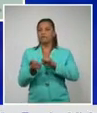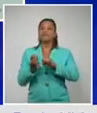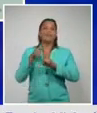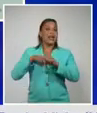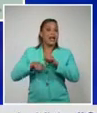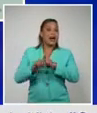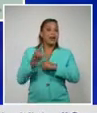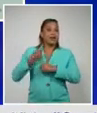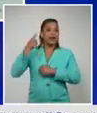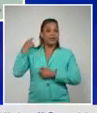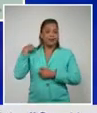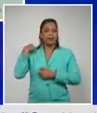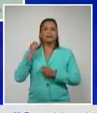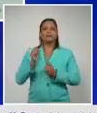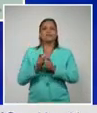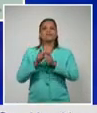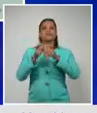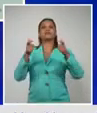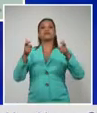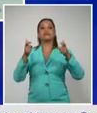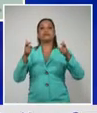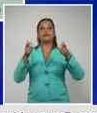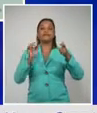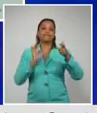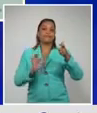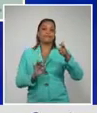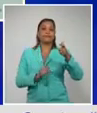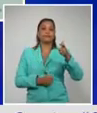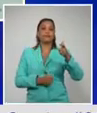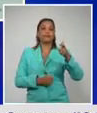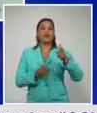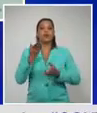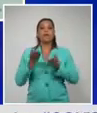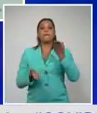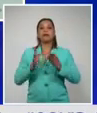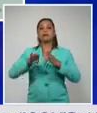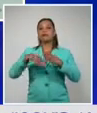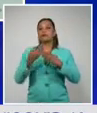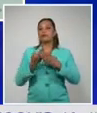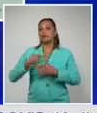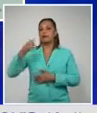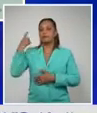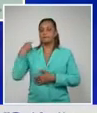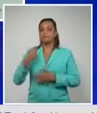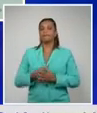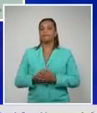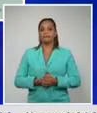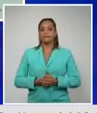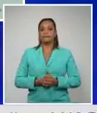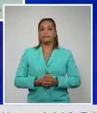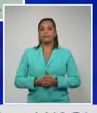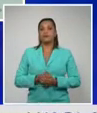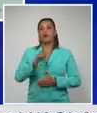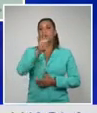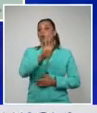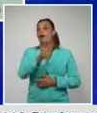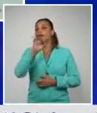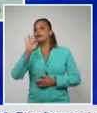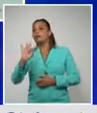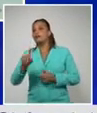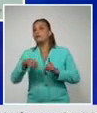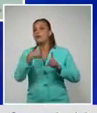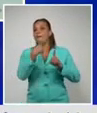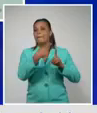ayer incrementa el número de casos en comparación con el día anterior. 48 casos